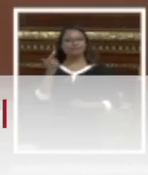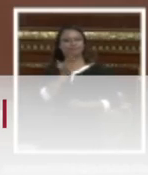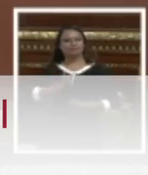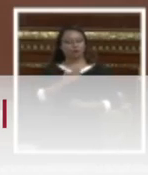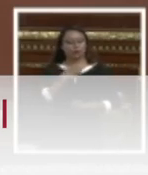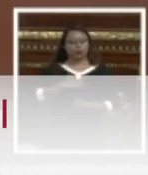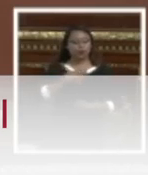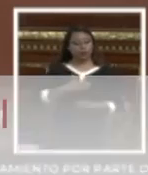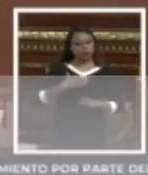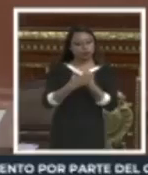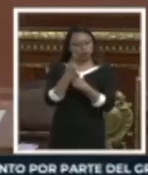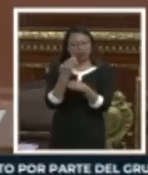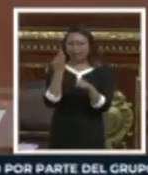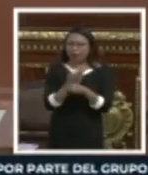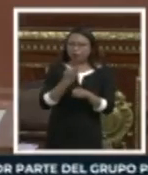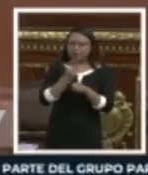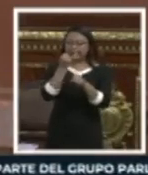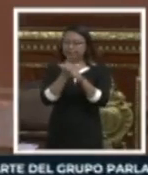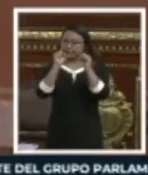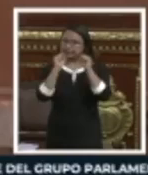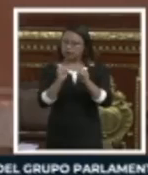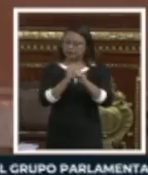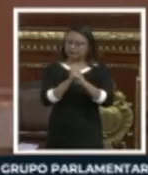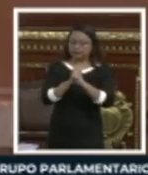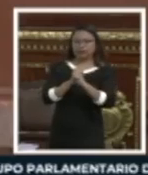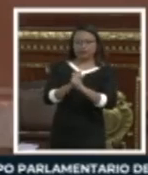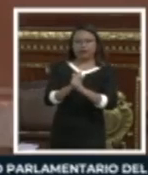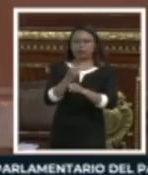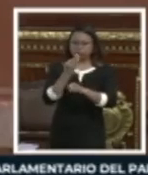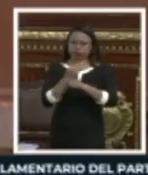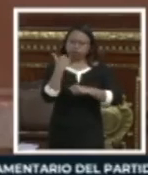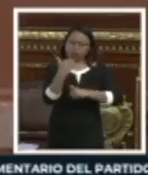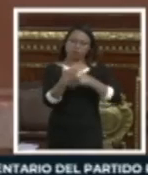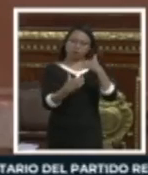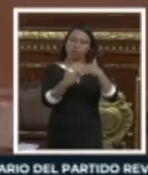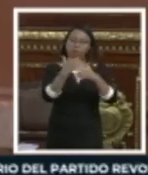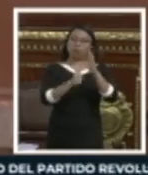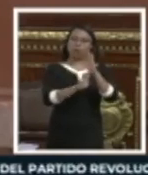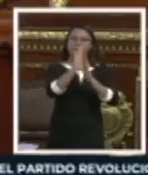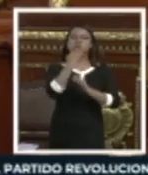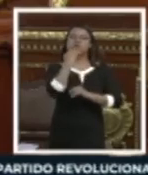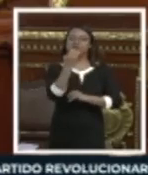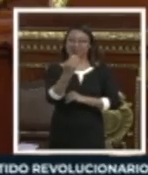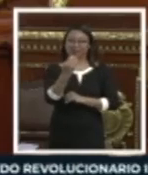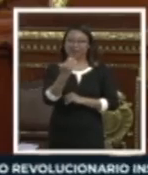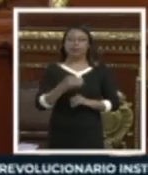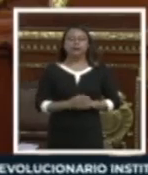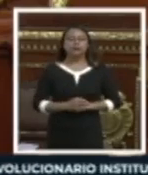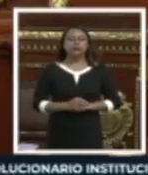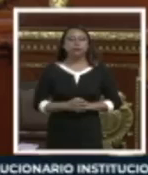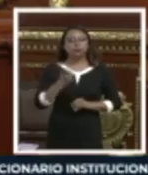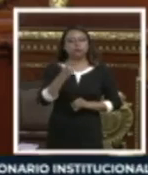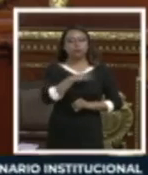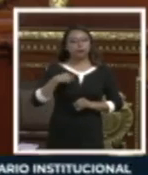que la lucha contra la inseguridad tenga avances importantes y por eso